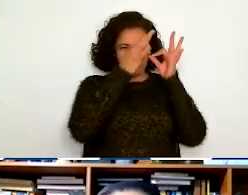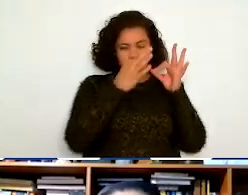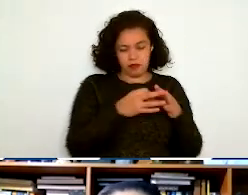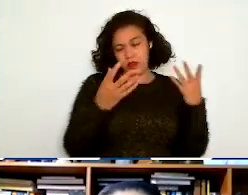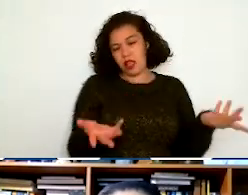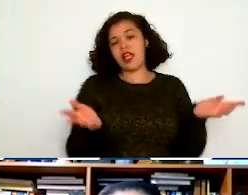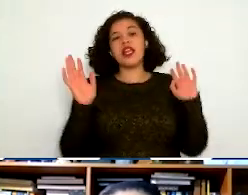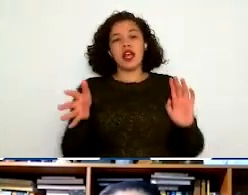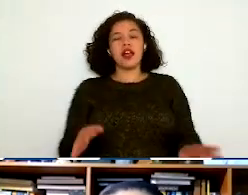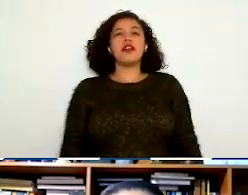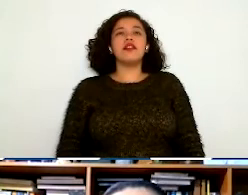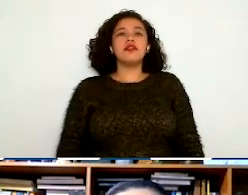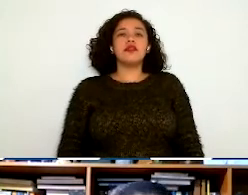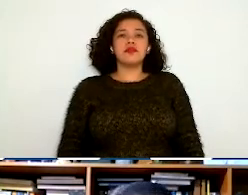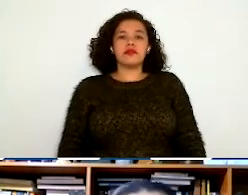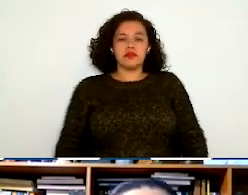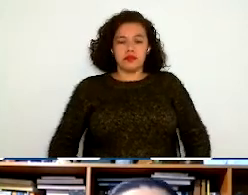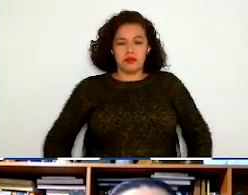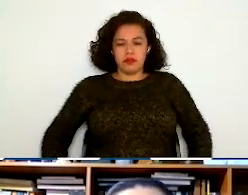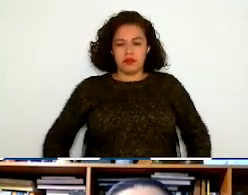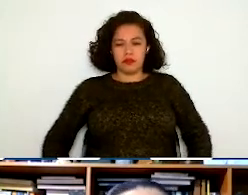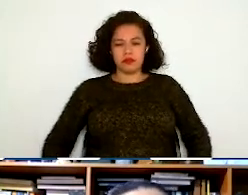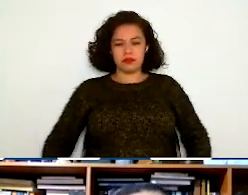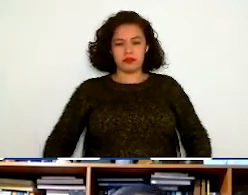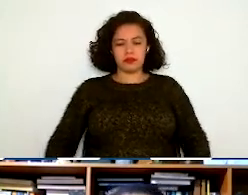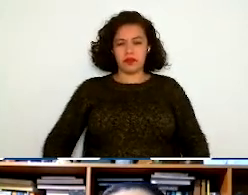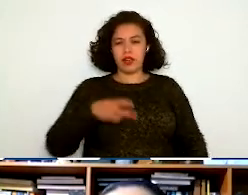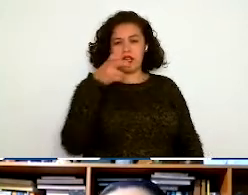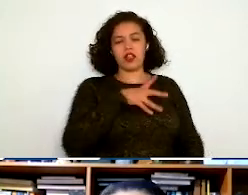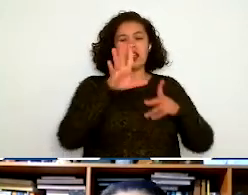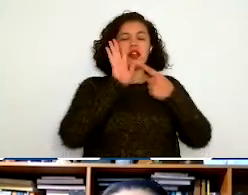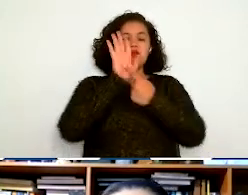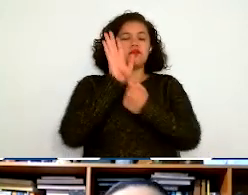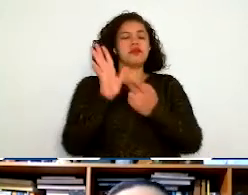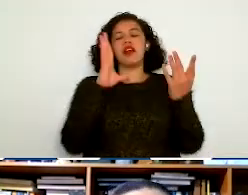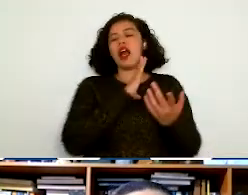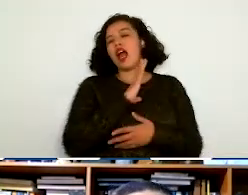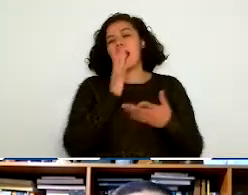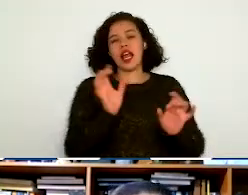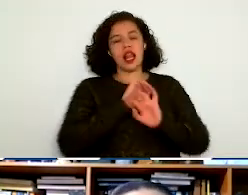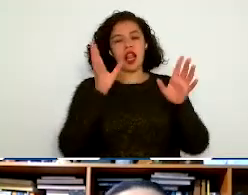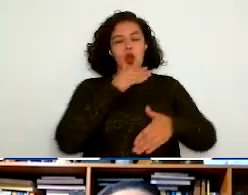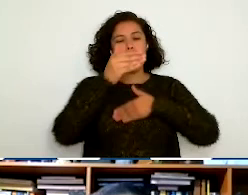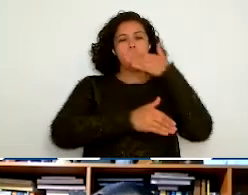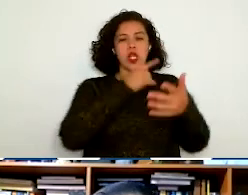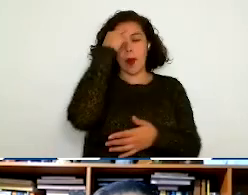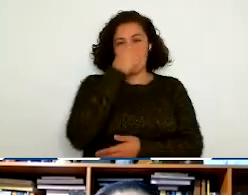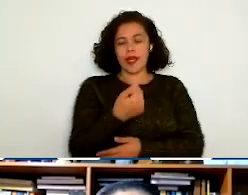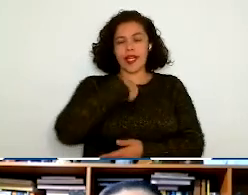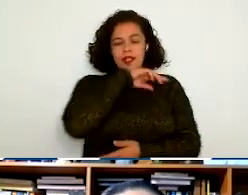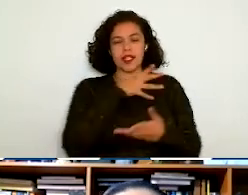aquí esto, pues obviamente se va a basar en los resultados, posiblemente en los procesos de gestión que